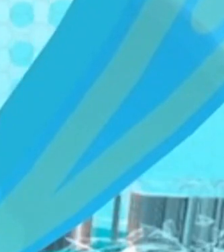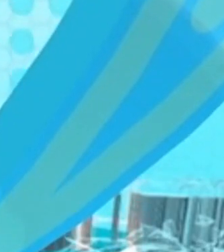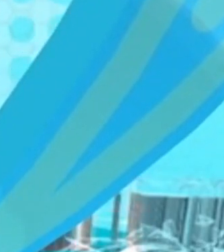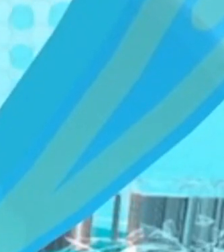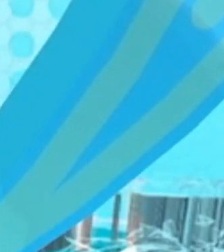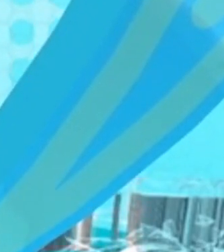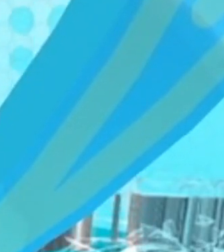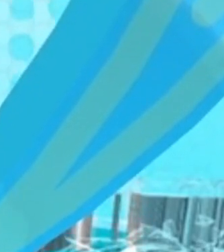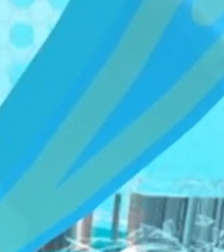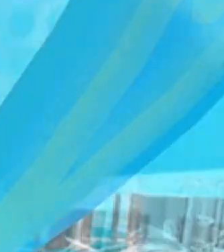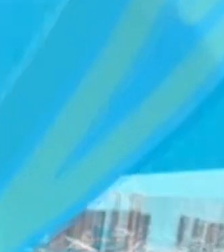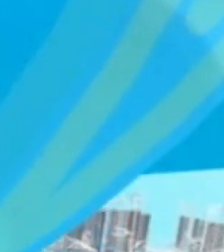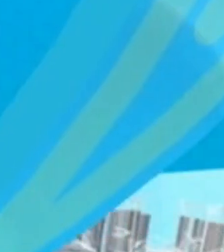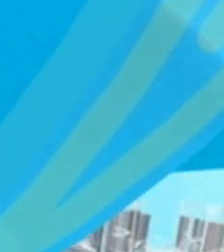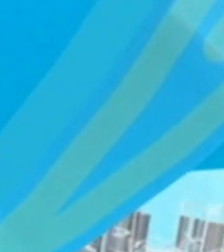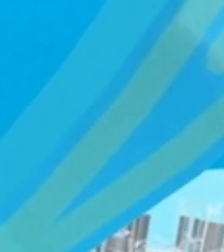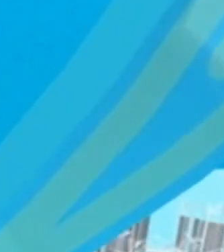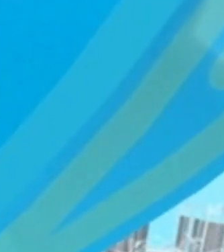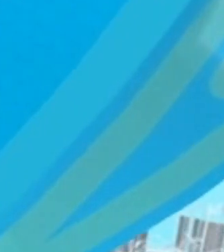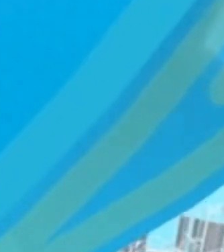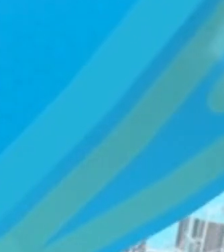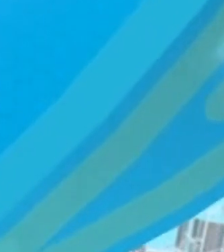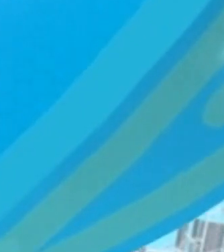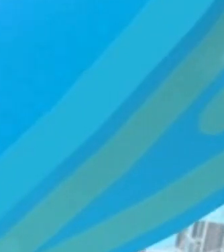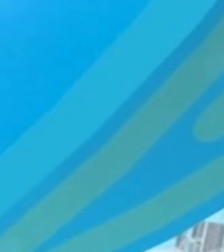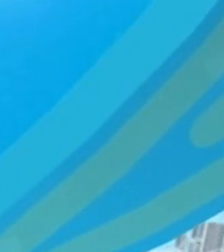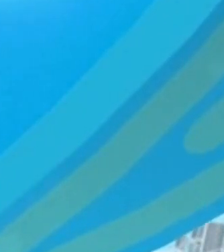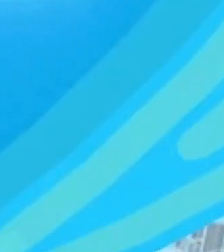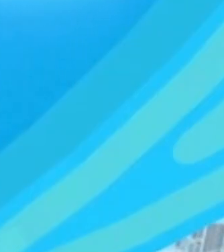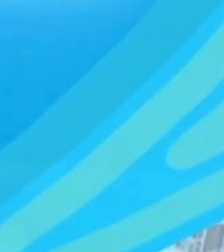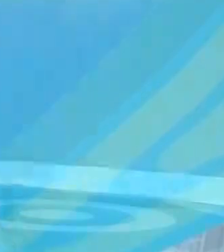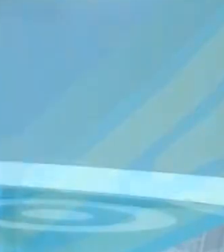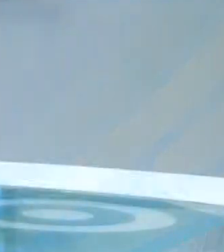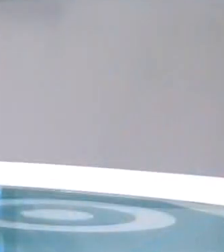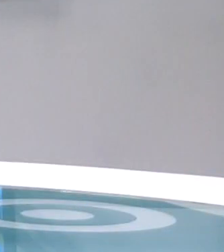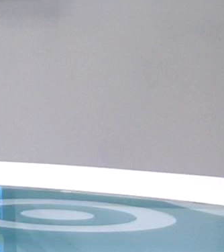Banco Popular presentó El Tipo de Cambio.